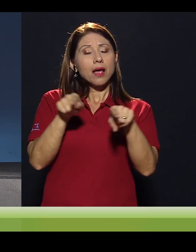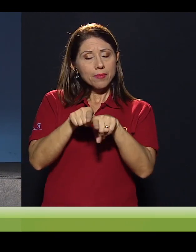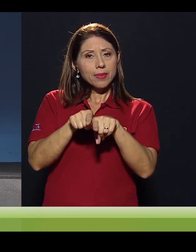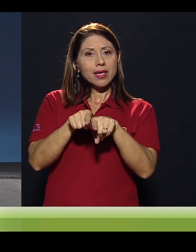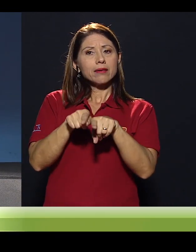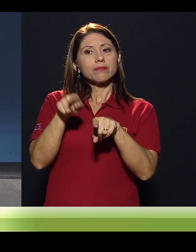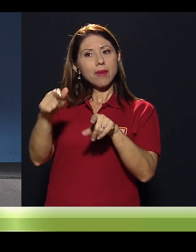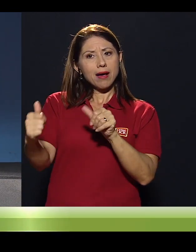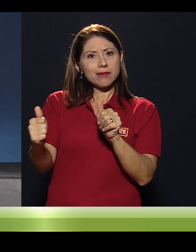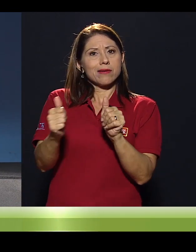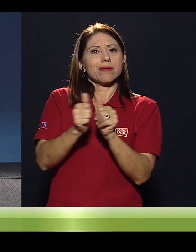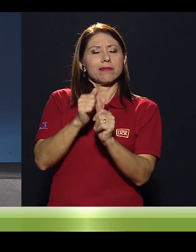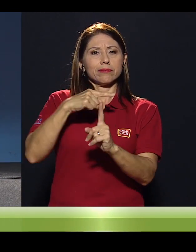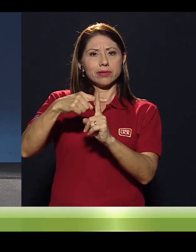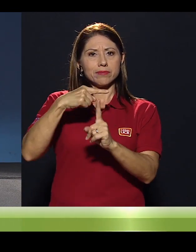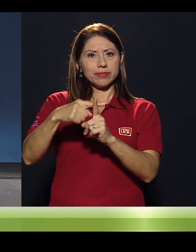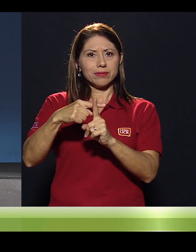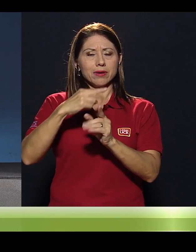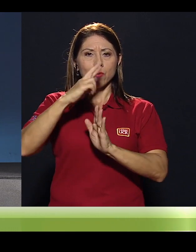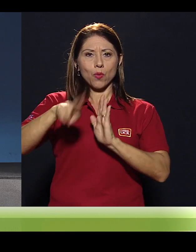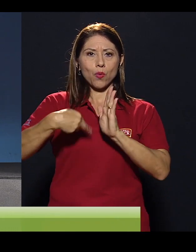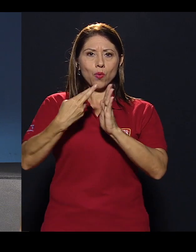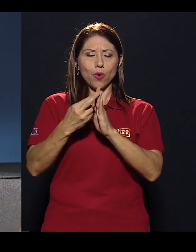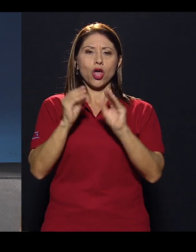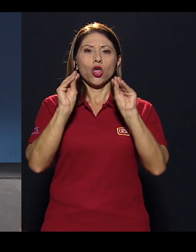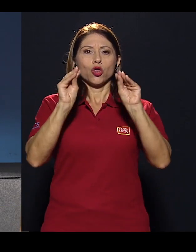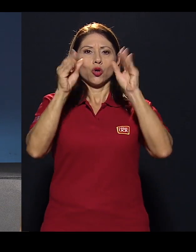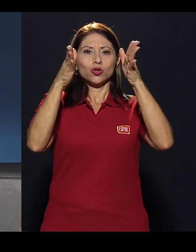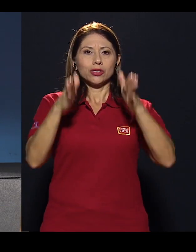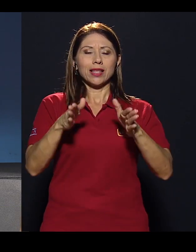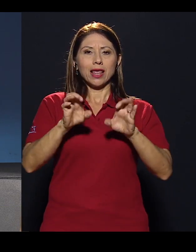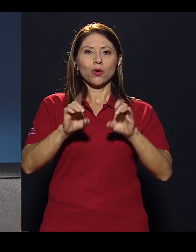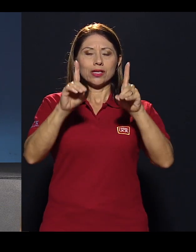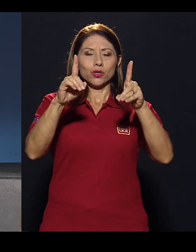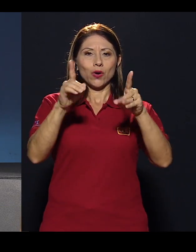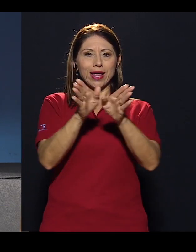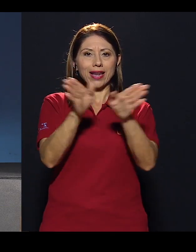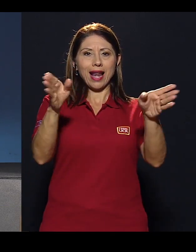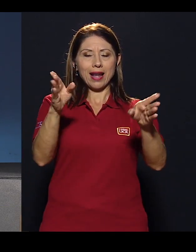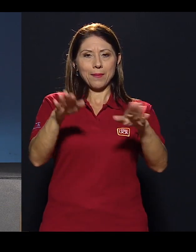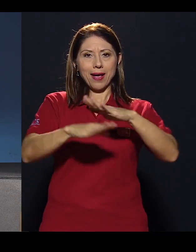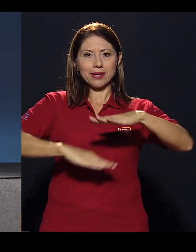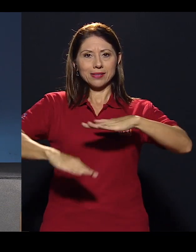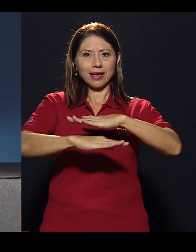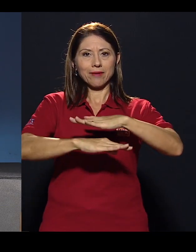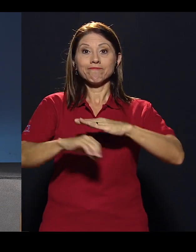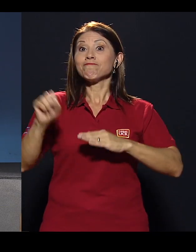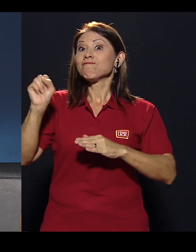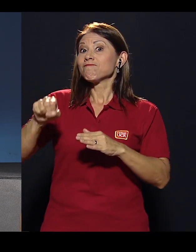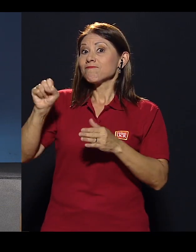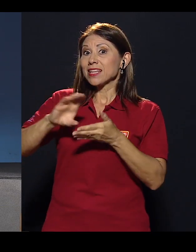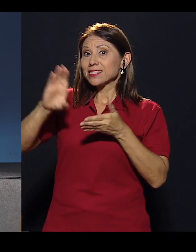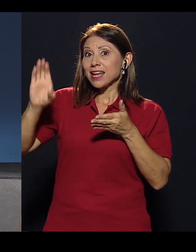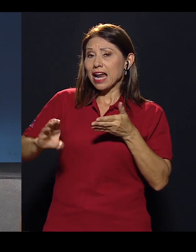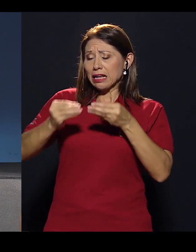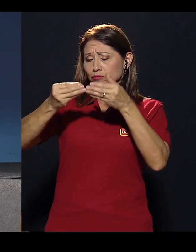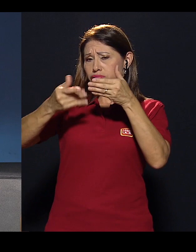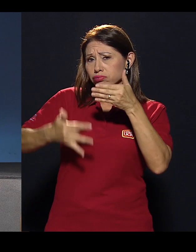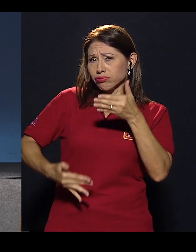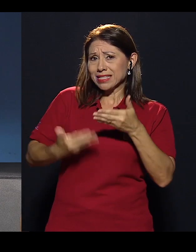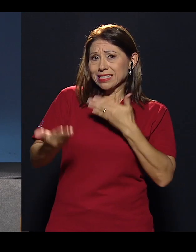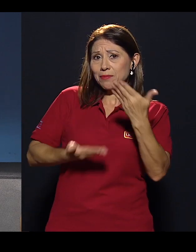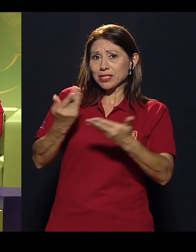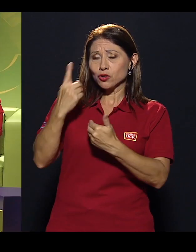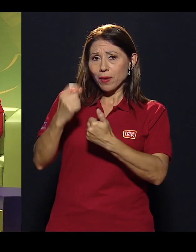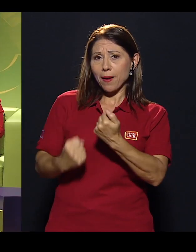afectar o va a acompañar positivamente el papel del docente de educación general básica. Así es, y pues el CENAREC brinda un montón de servicios para